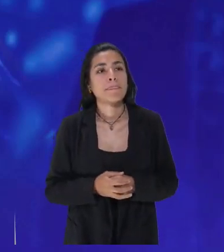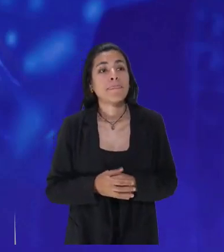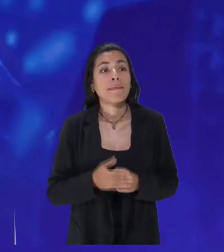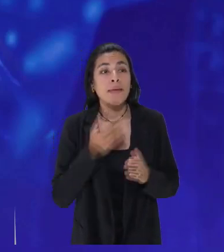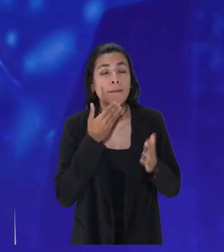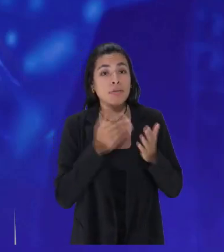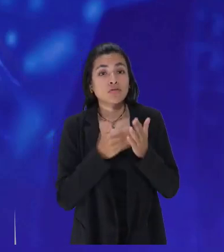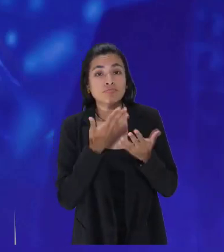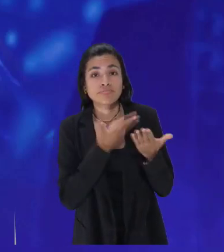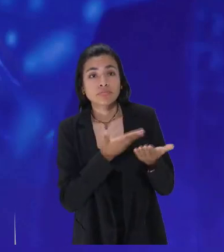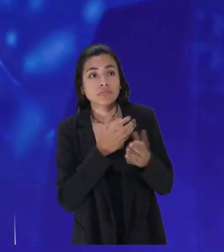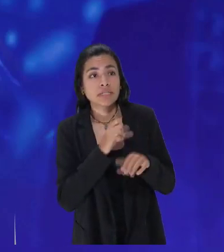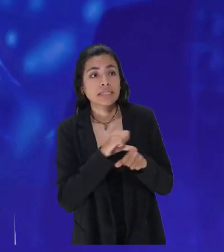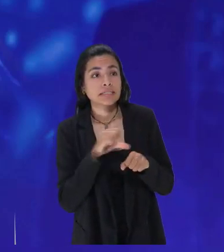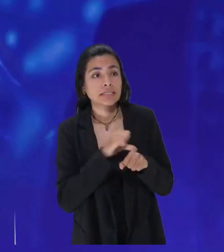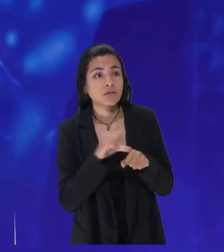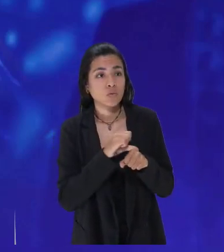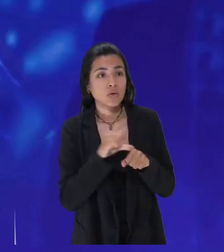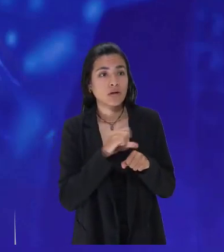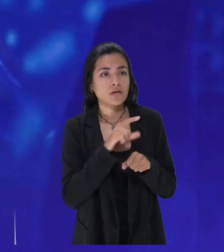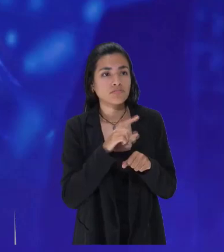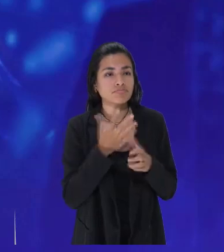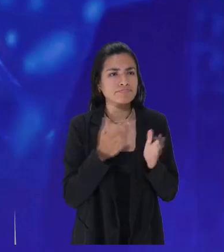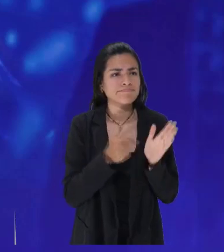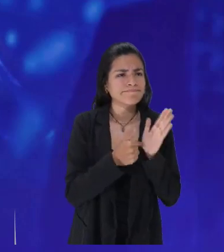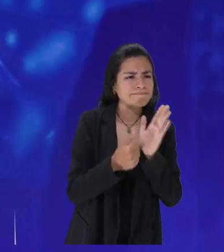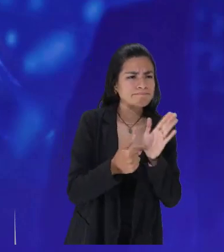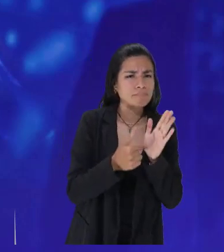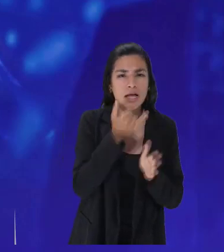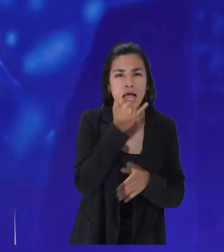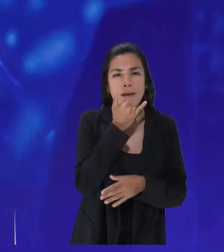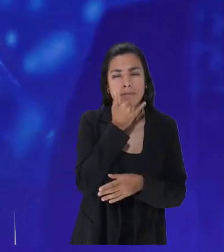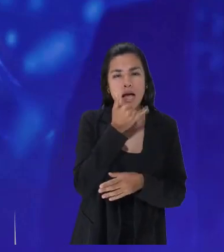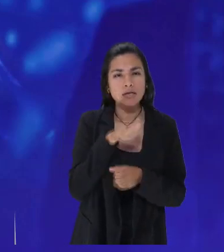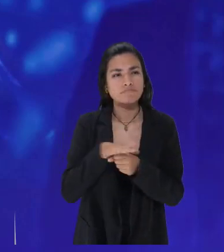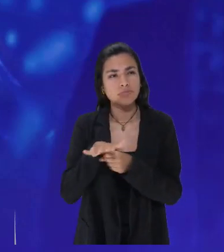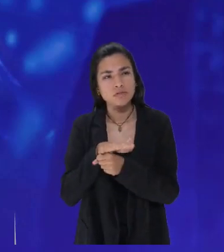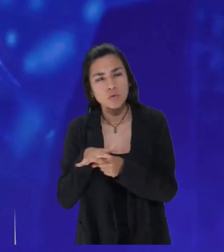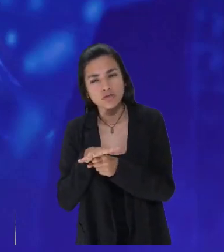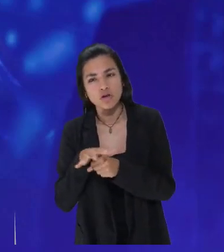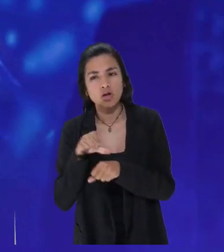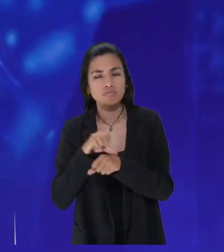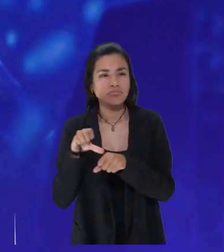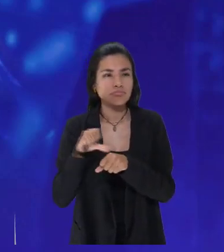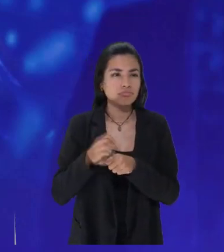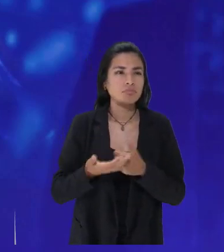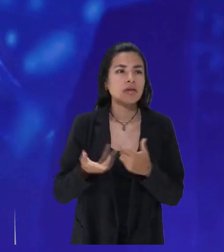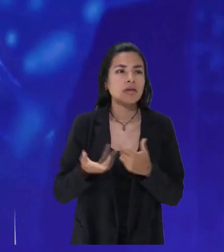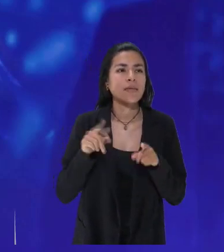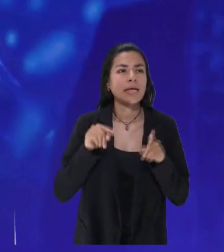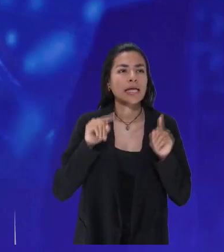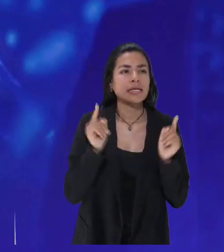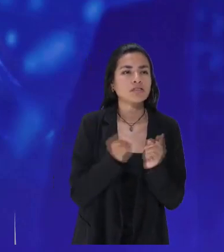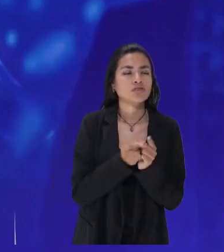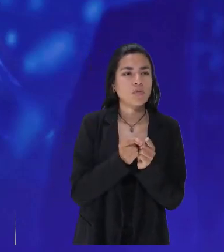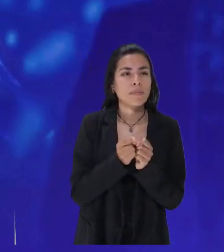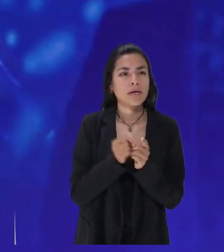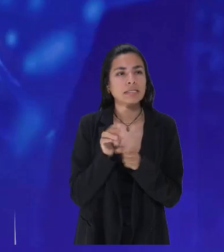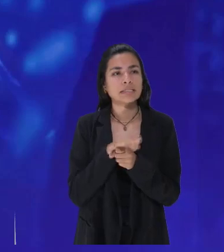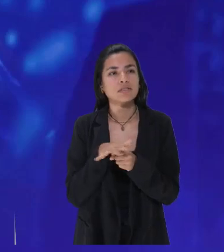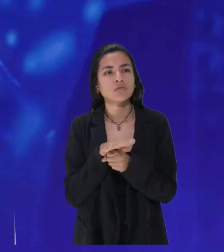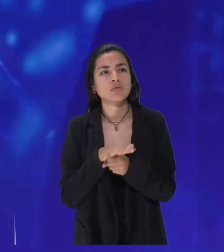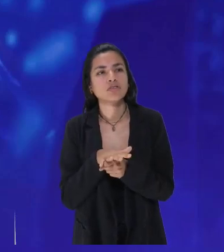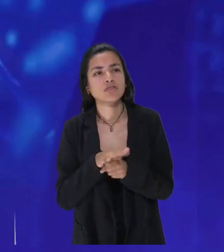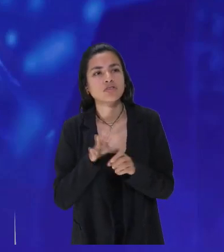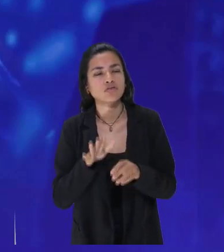hace un encabezado de lo que va a pasar en la cirugía, él nos hace un resumen del caso clínico. No tenemos el audio